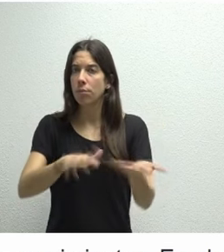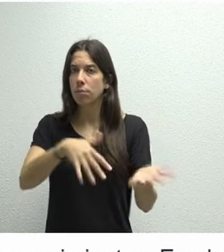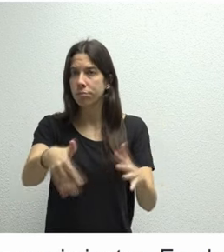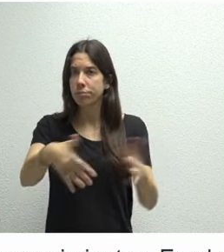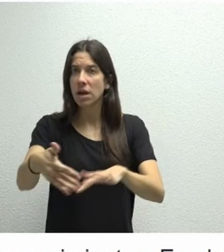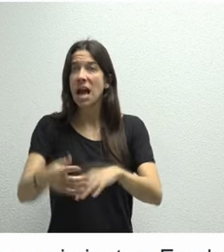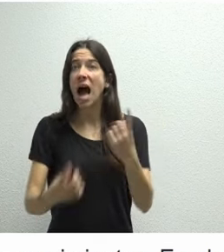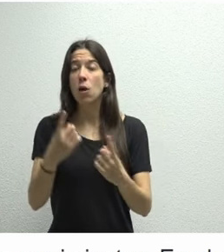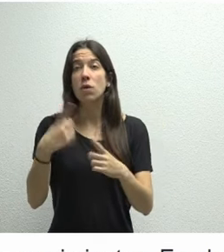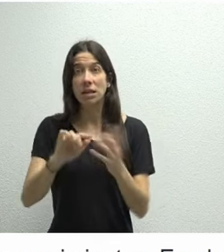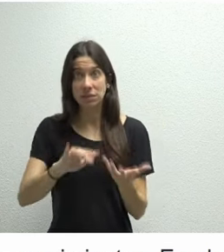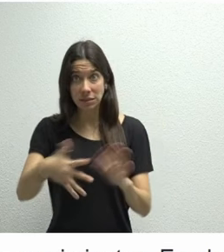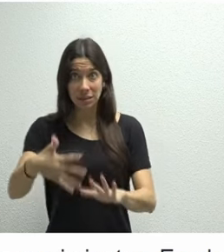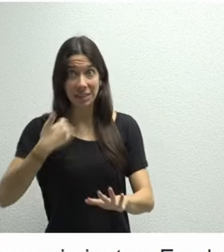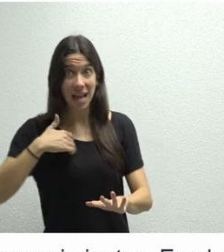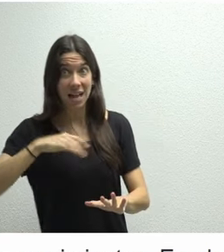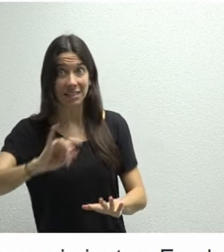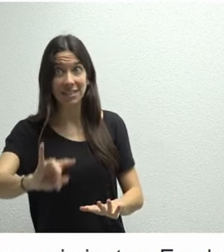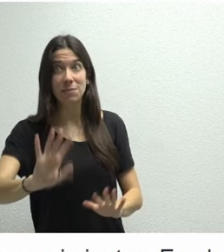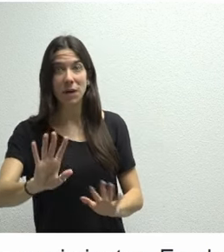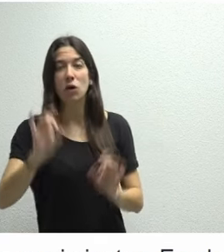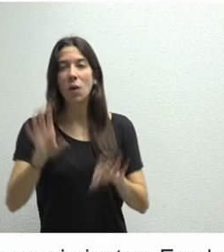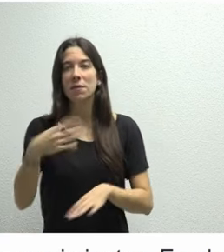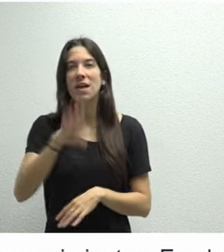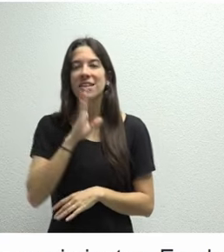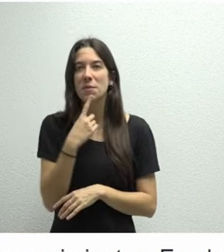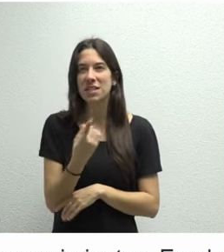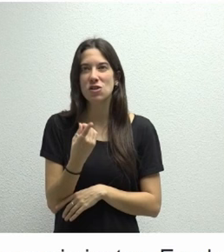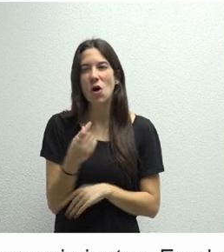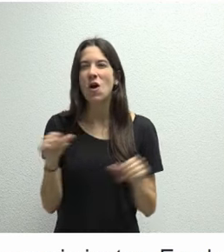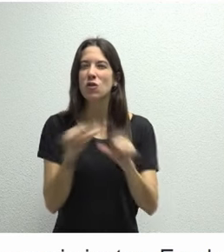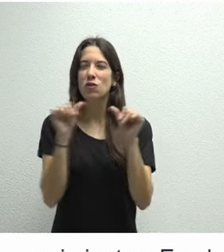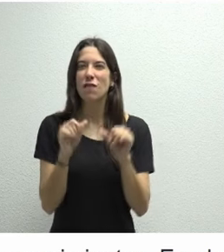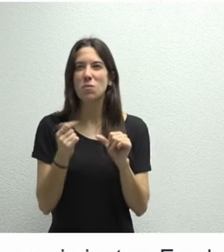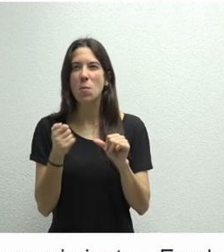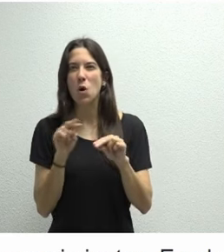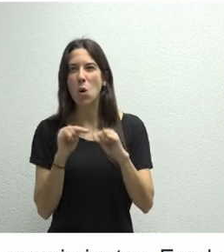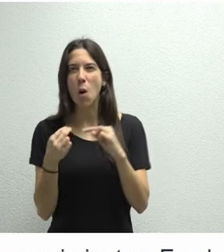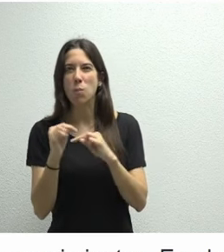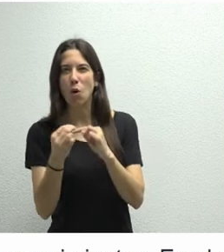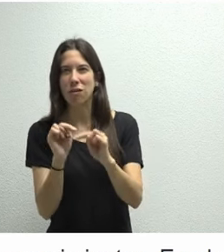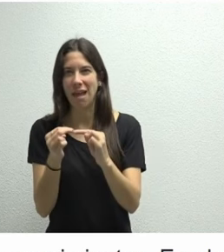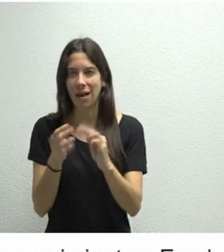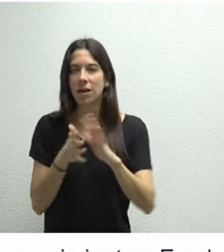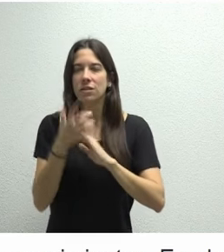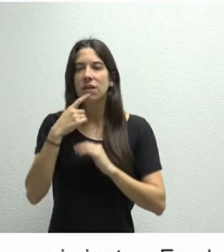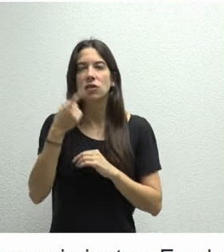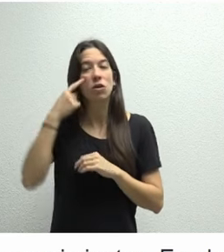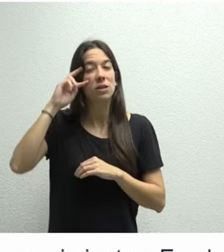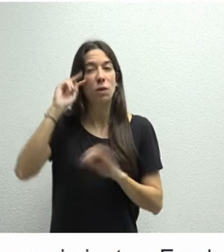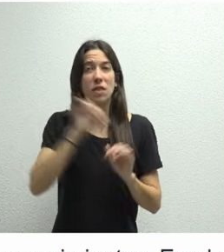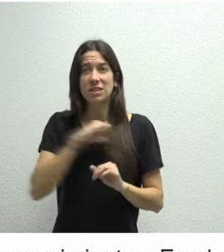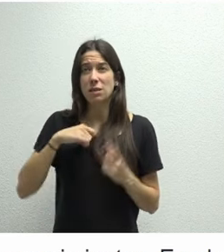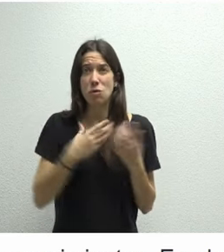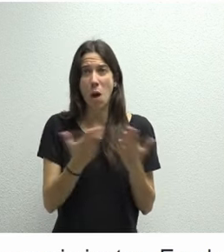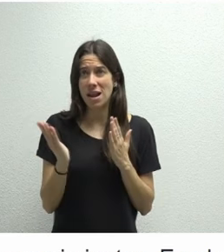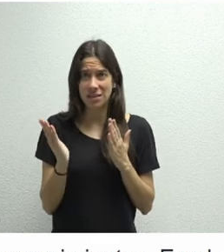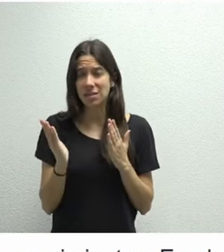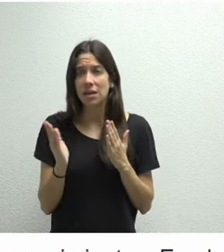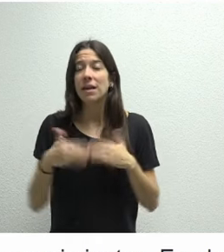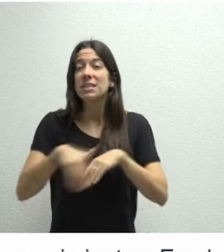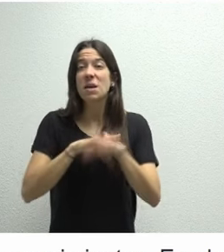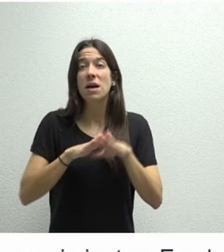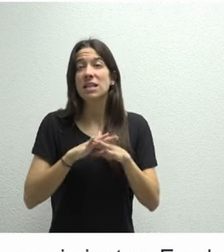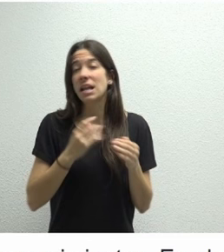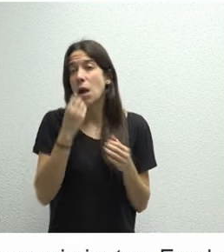las cuales se han puesto en marcha pero como habéis comentado una forma mosaico eh se nutren de experiencias individuales basadas en la buena